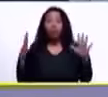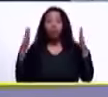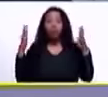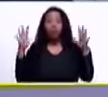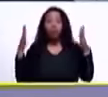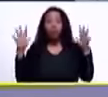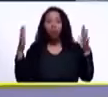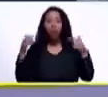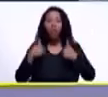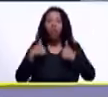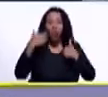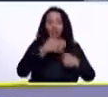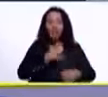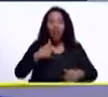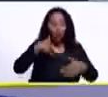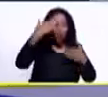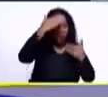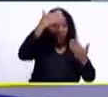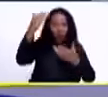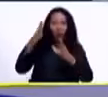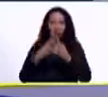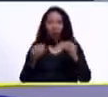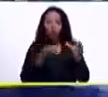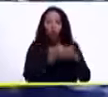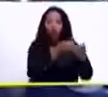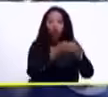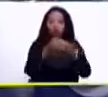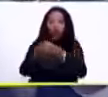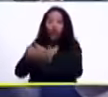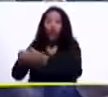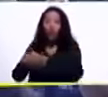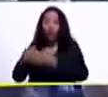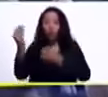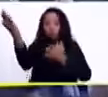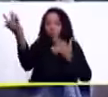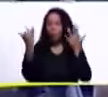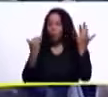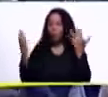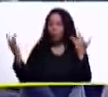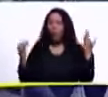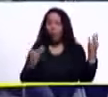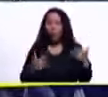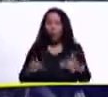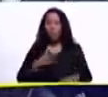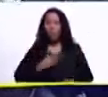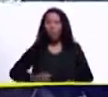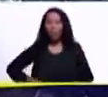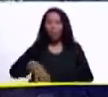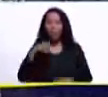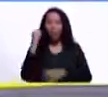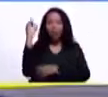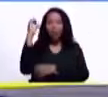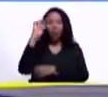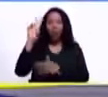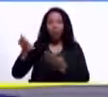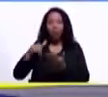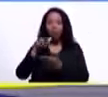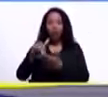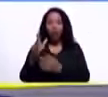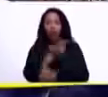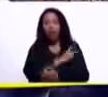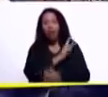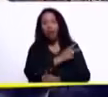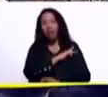Quiero saludar a todas las delegaciones, doctor Jorge Rodríguez, presidente de la Asamblea Nacional, jefe de la